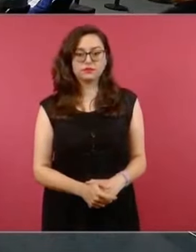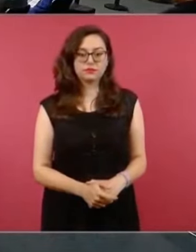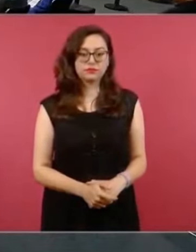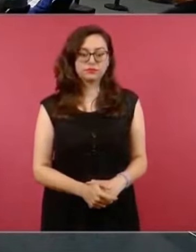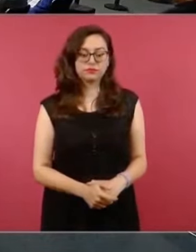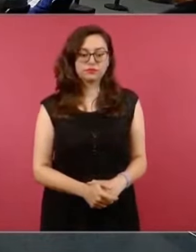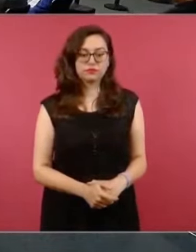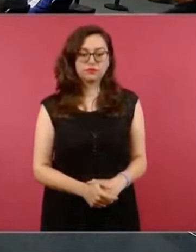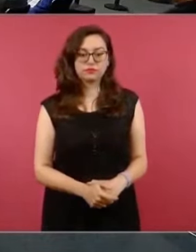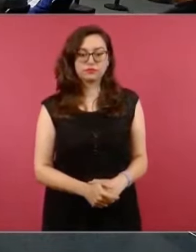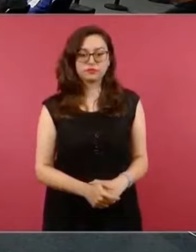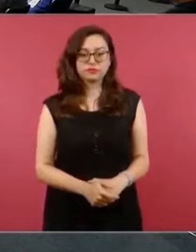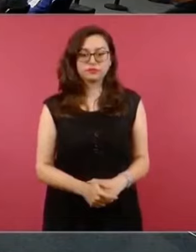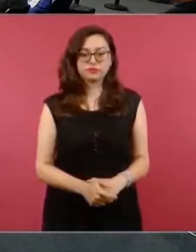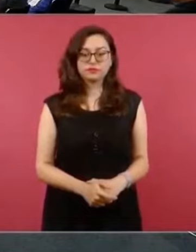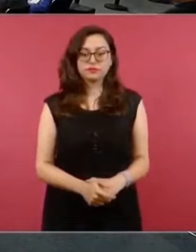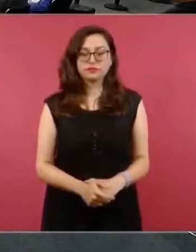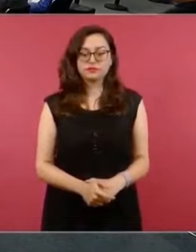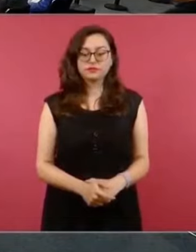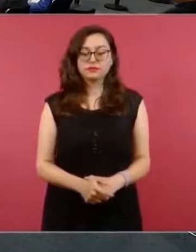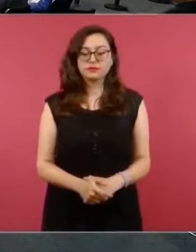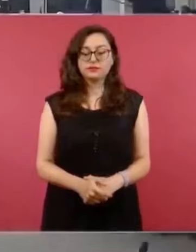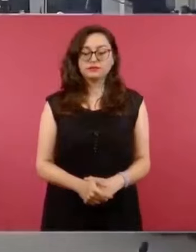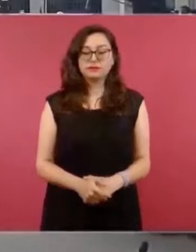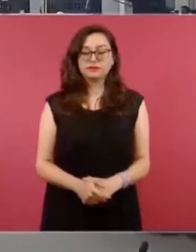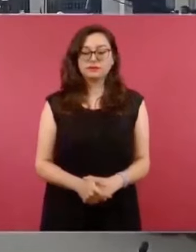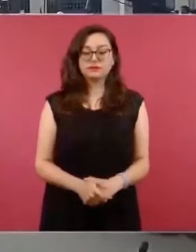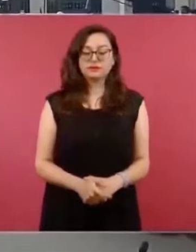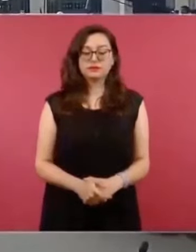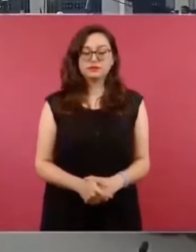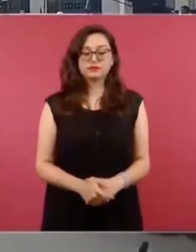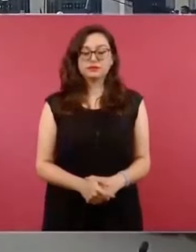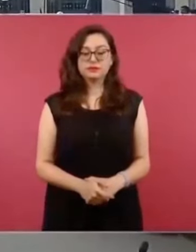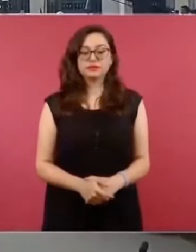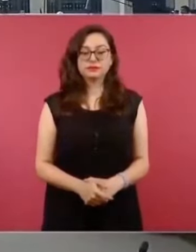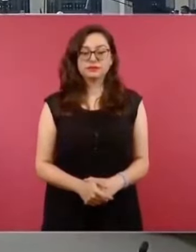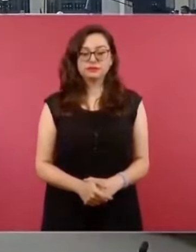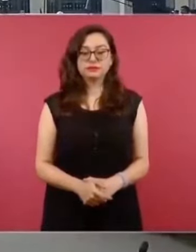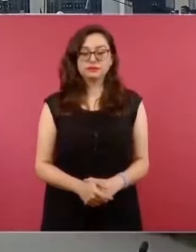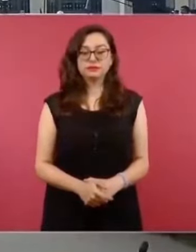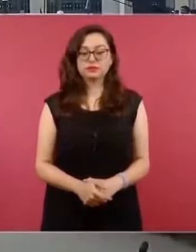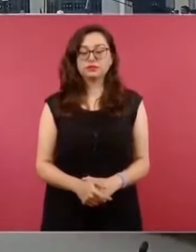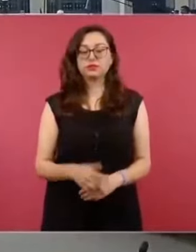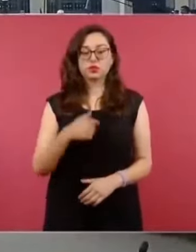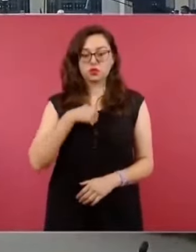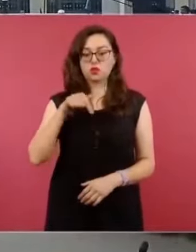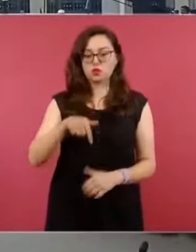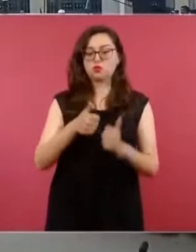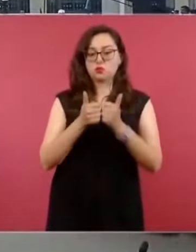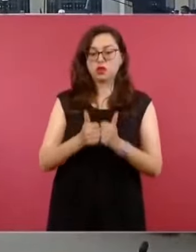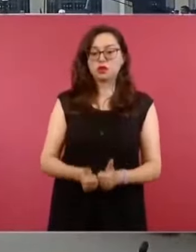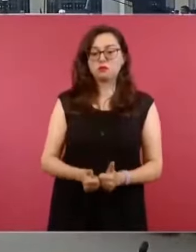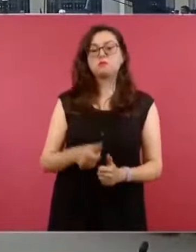¿Su agenda? Adelante. ¿Va a viajar? Hoy estoy aquí. Mañana sí voy a viajar.